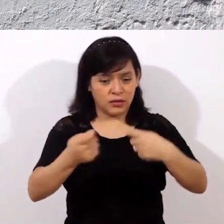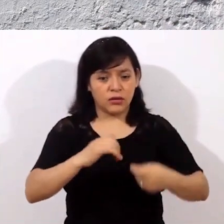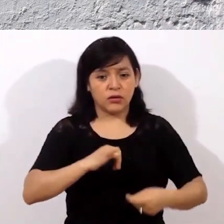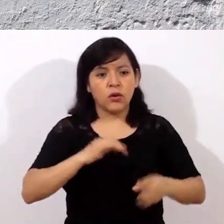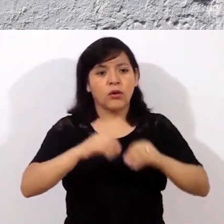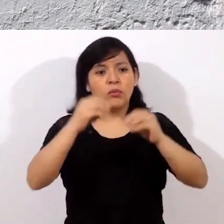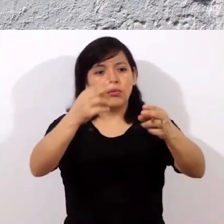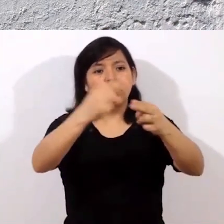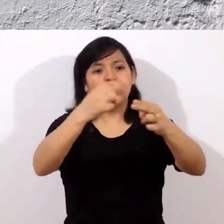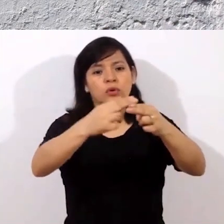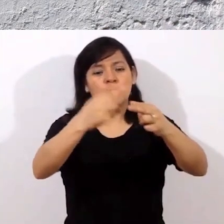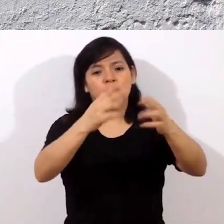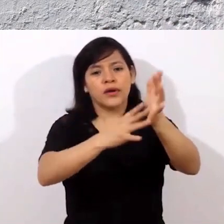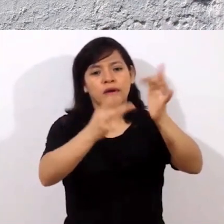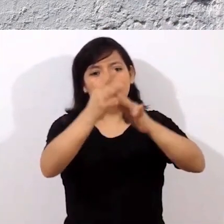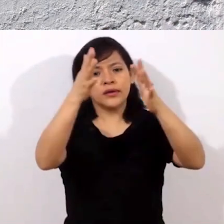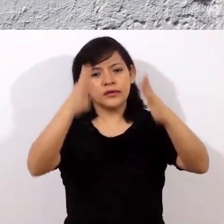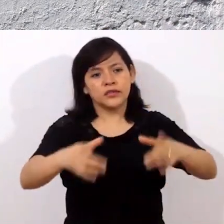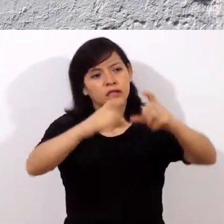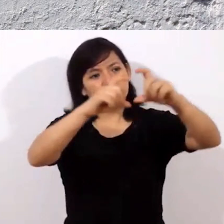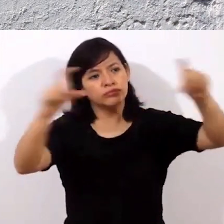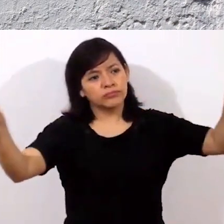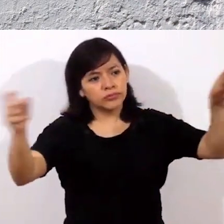que la bendición y la prosperidad está asegurada,